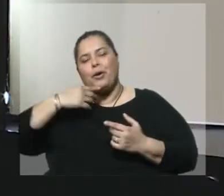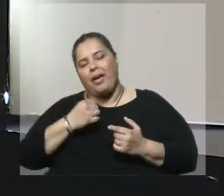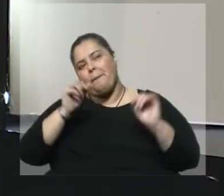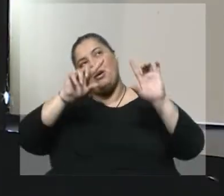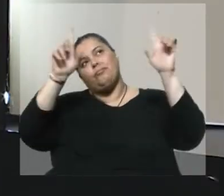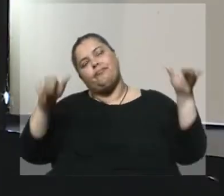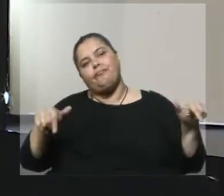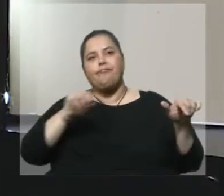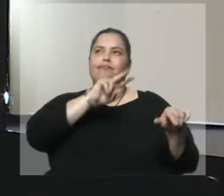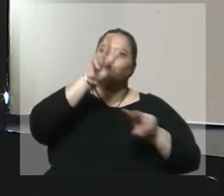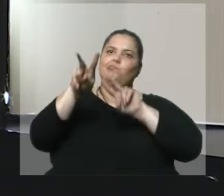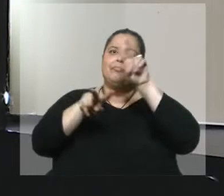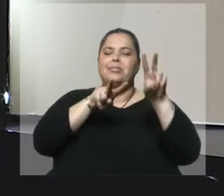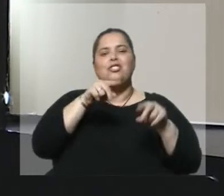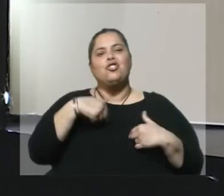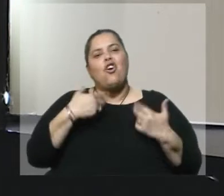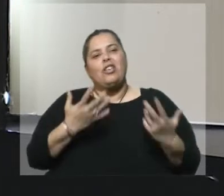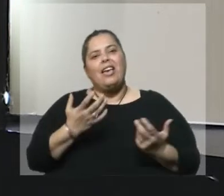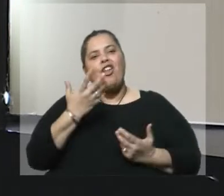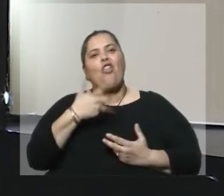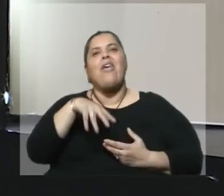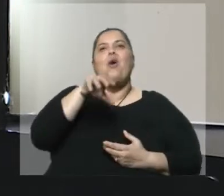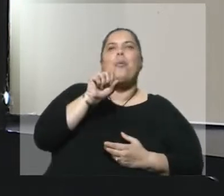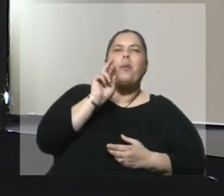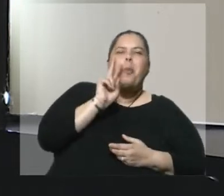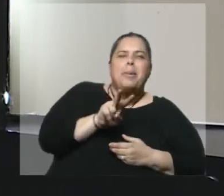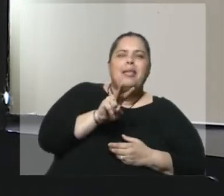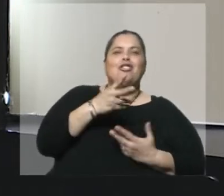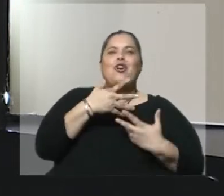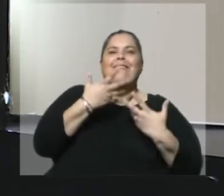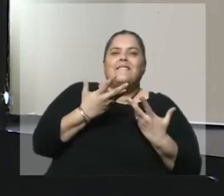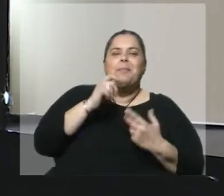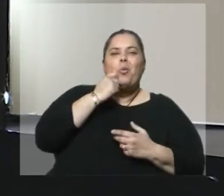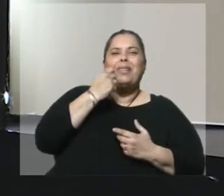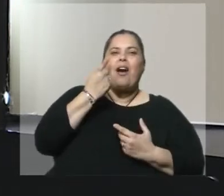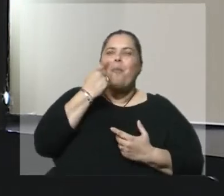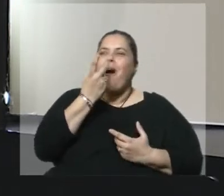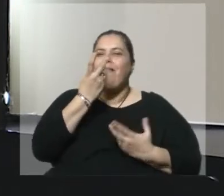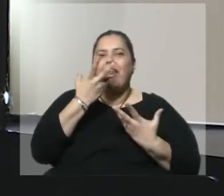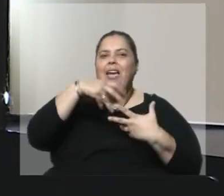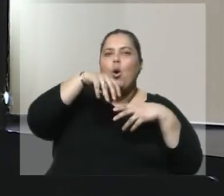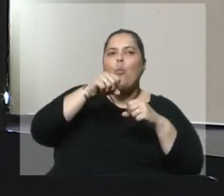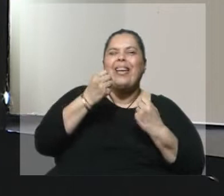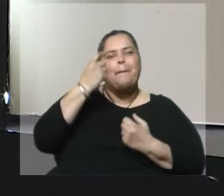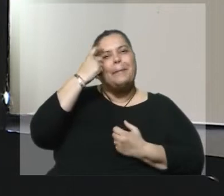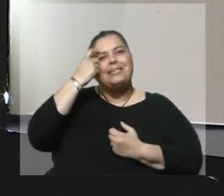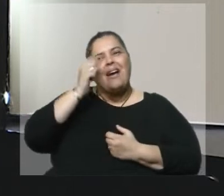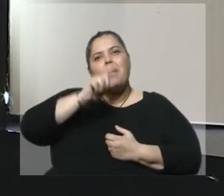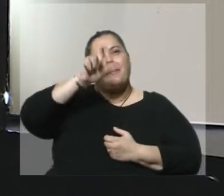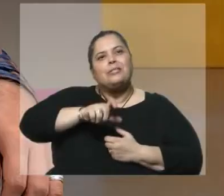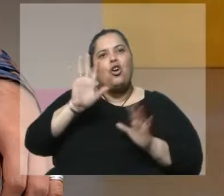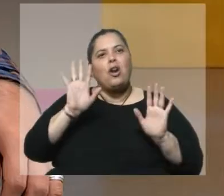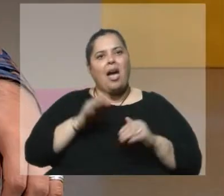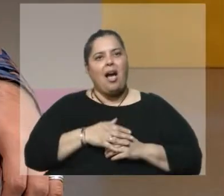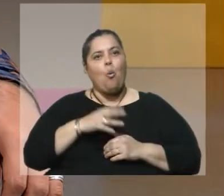obra, trato de descubrir qué pensaba el artista cuando la hacía? ¿Qué pasa en tu